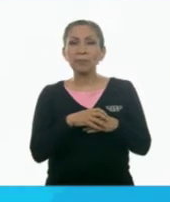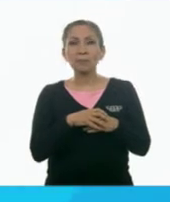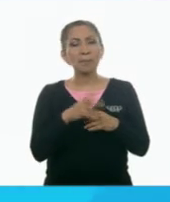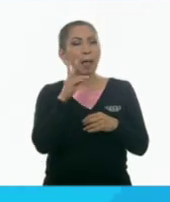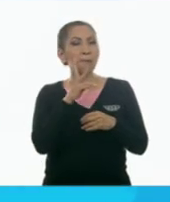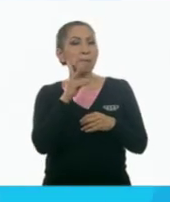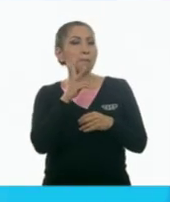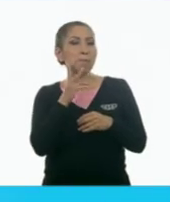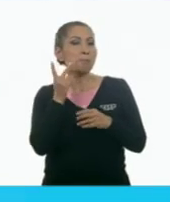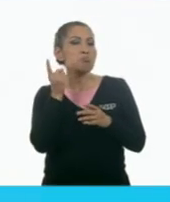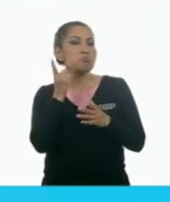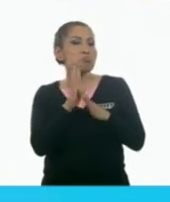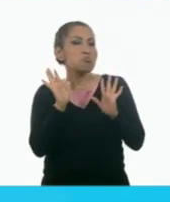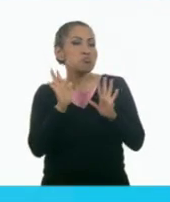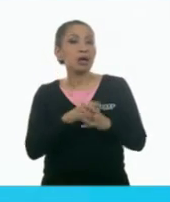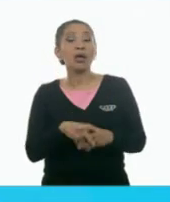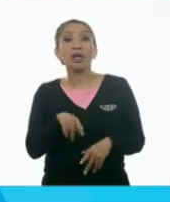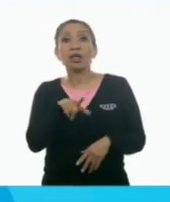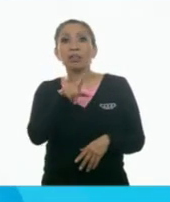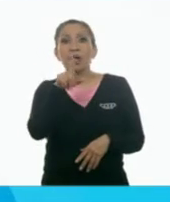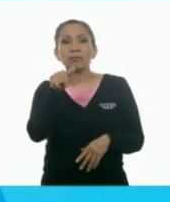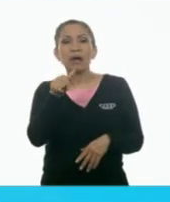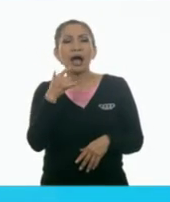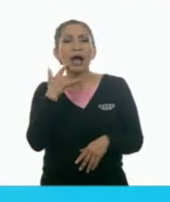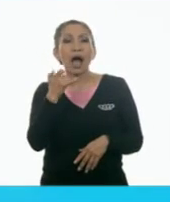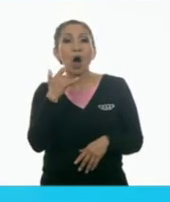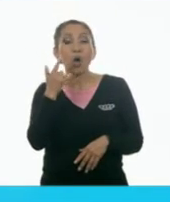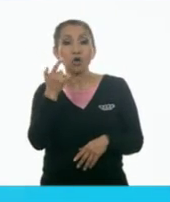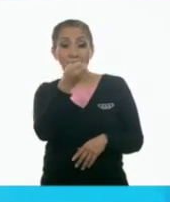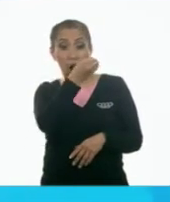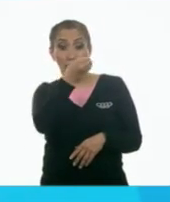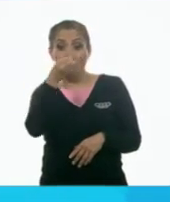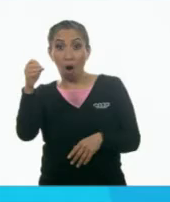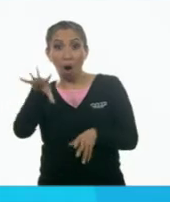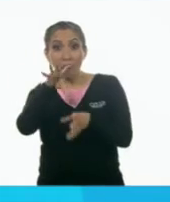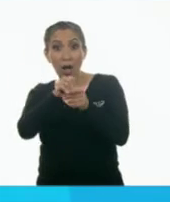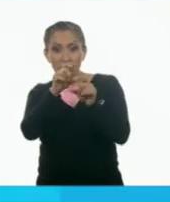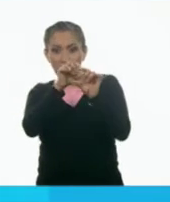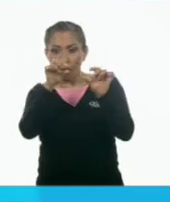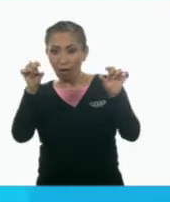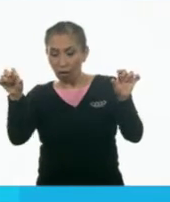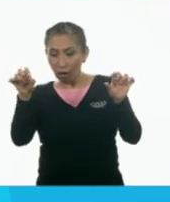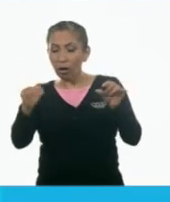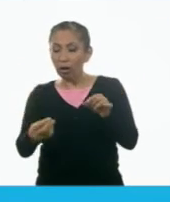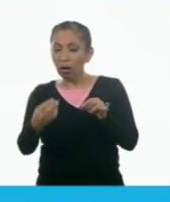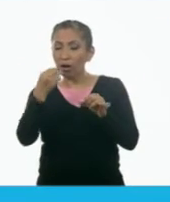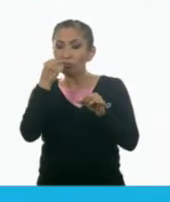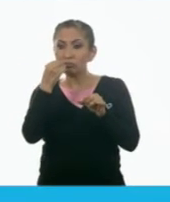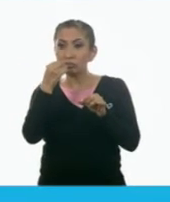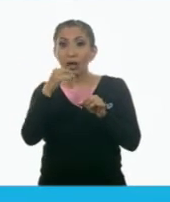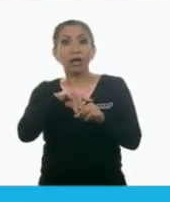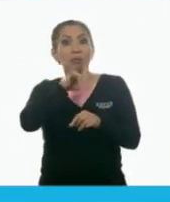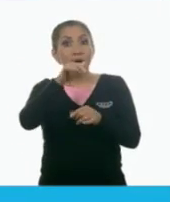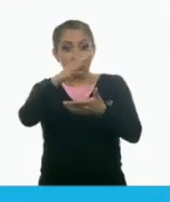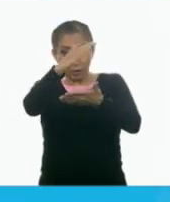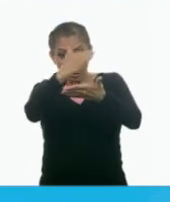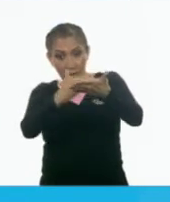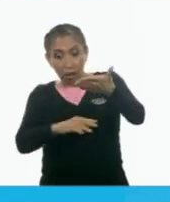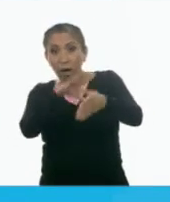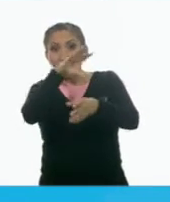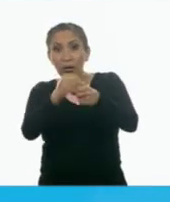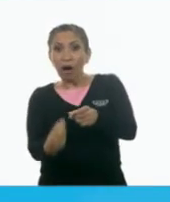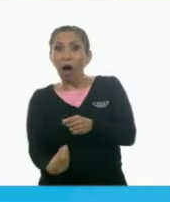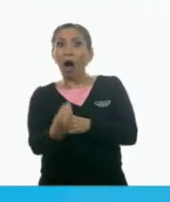Simplemente para probar. Luego intentó con una oración completa y tras eso la página entera.